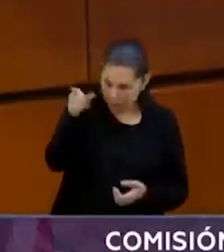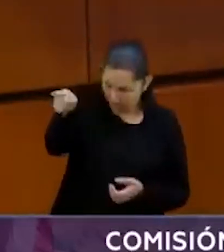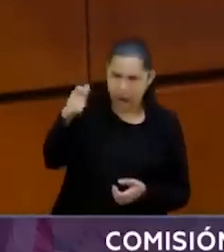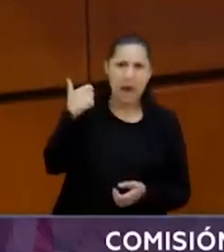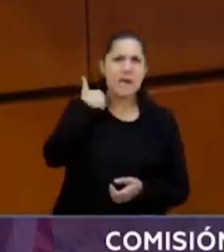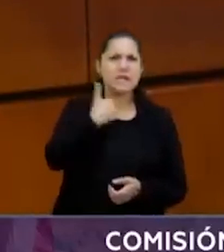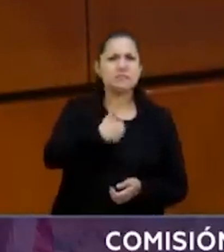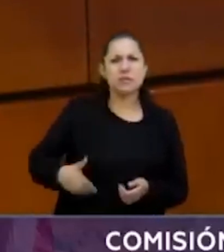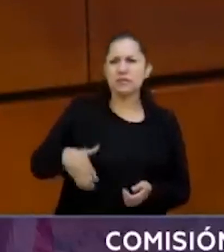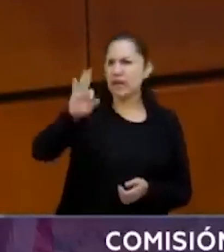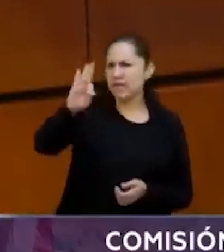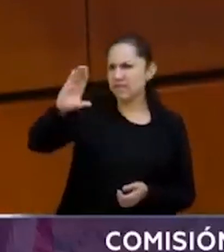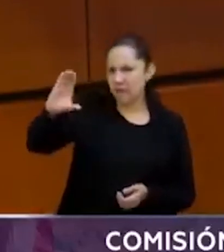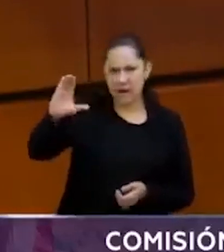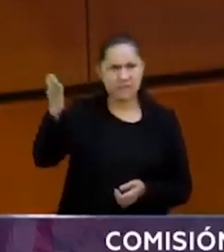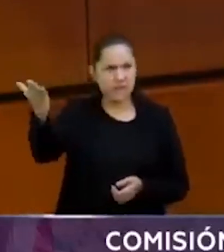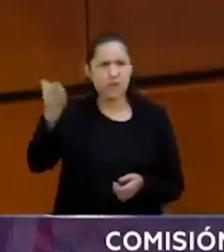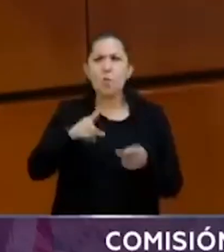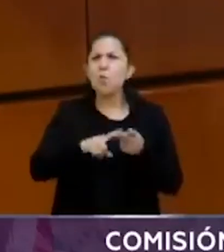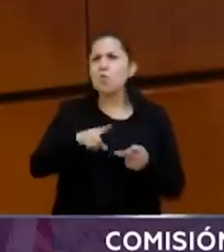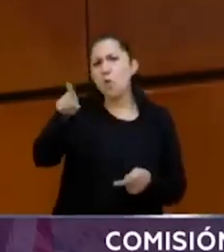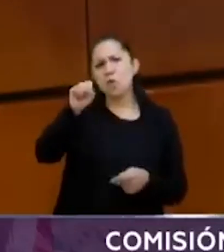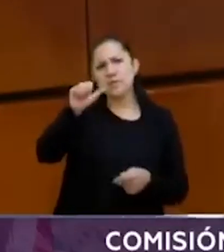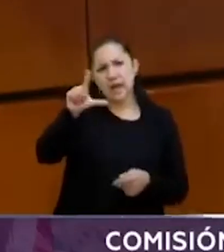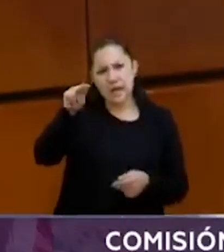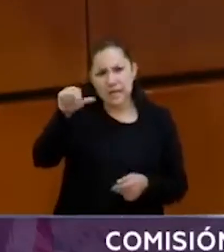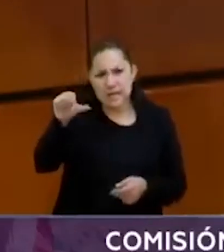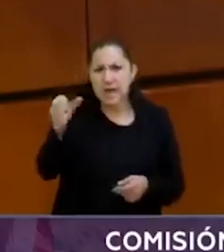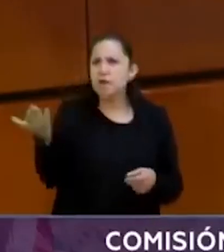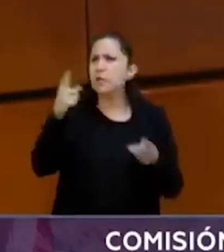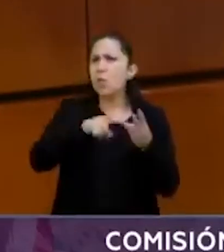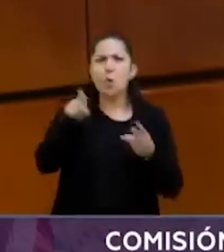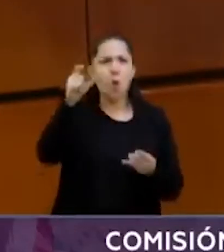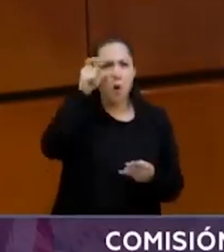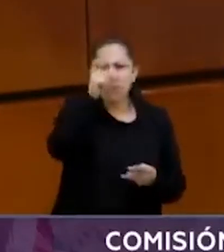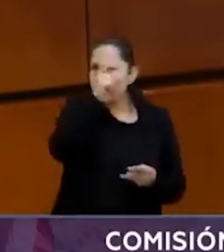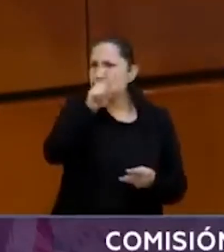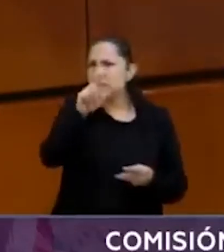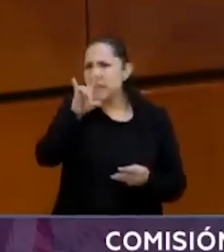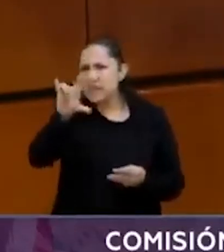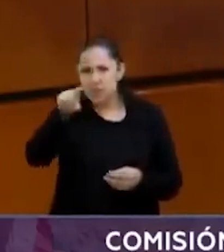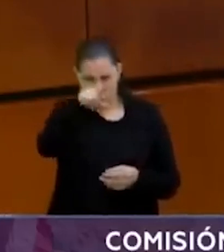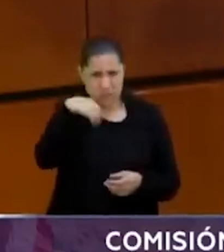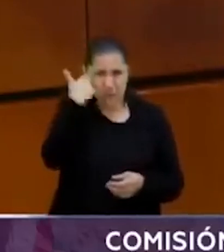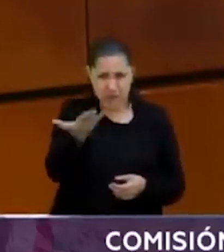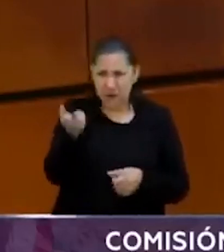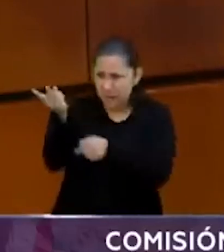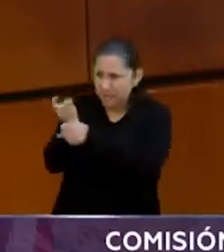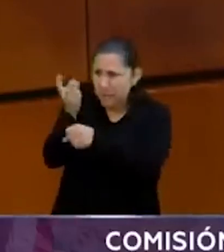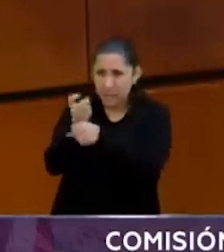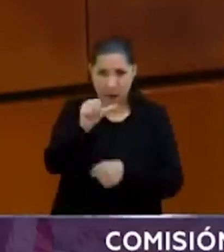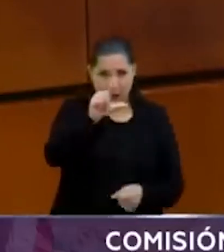inviten a Carlos Salinas inviten a Ernesto Cedillo alito ya lo dije es que